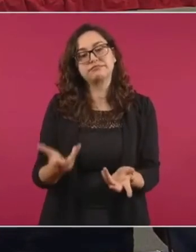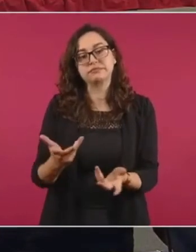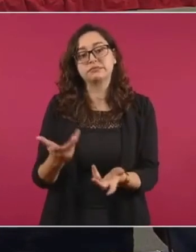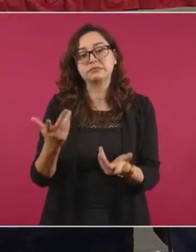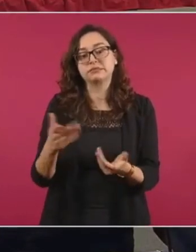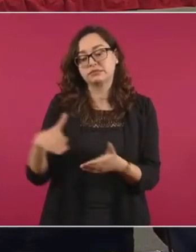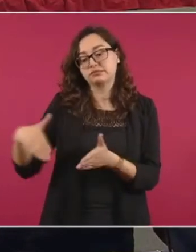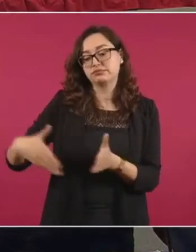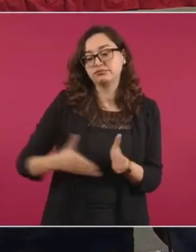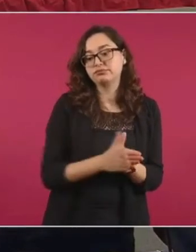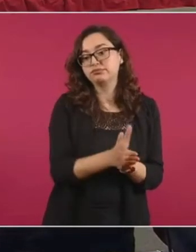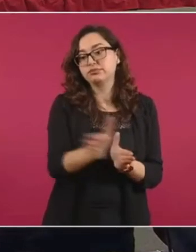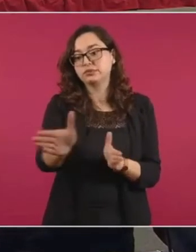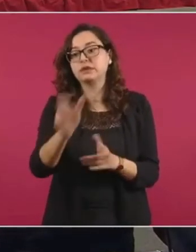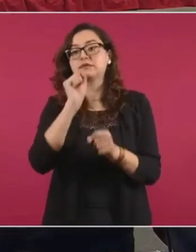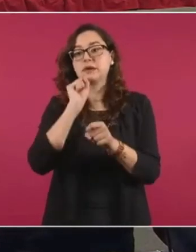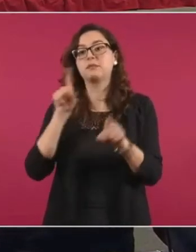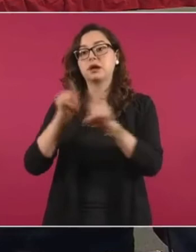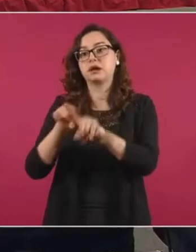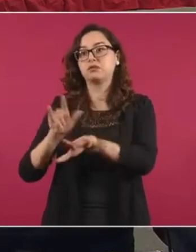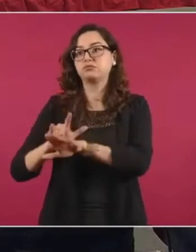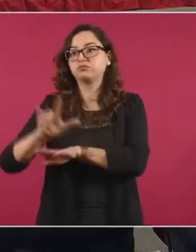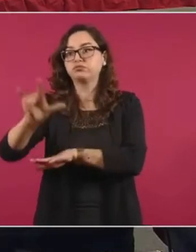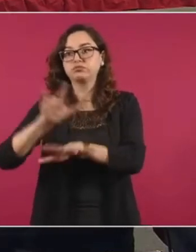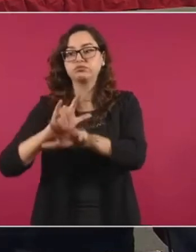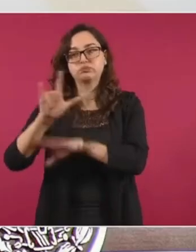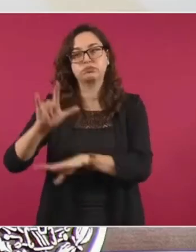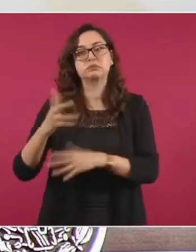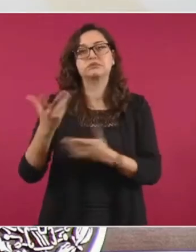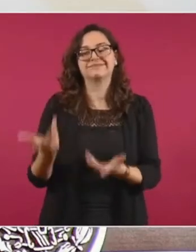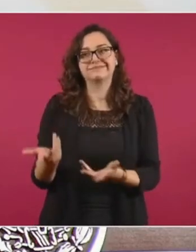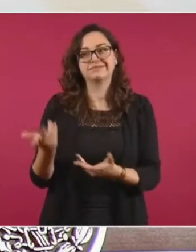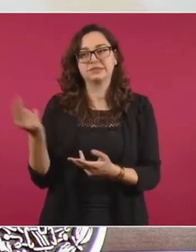aéreas. Y la rehabilitación de las pistas,